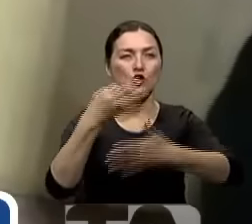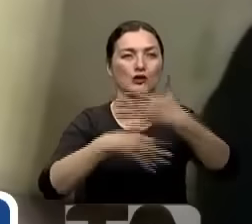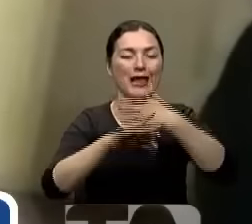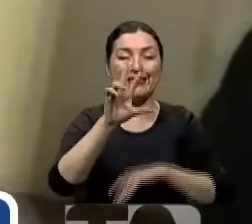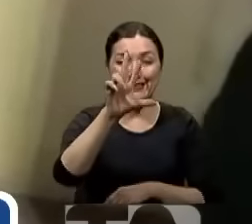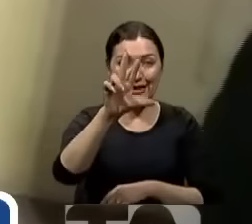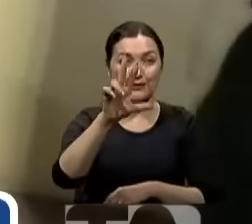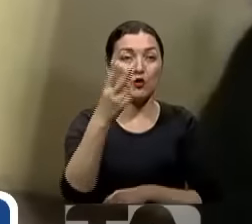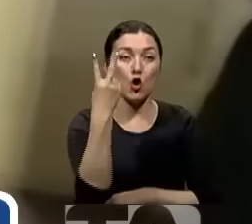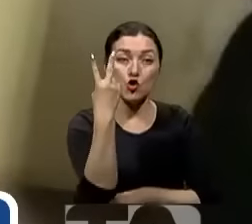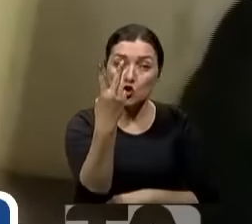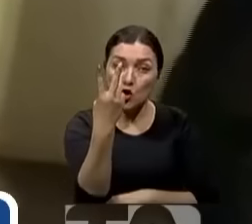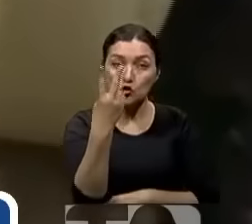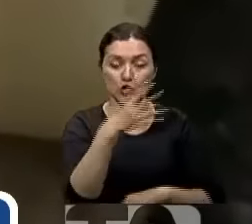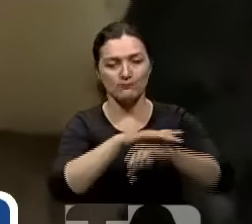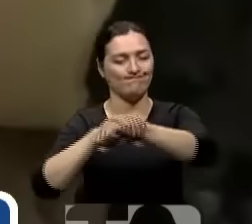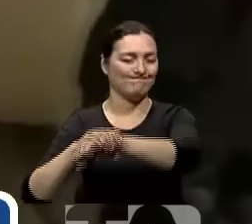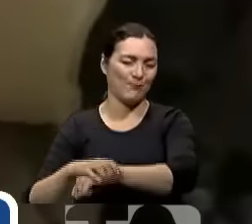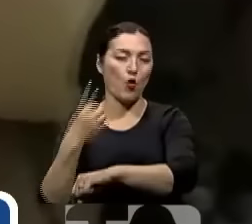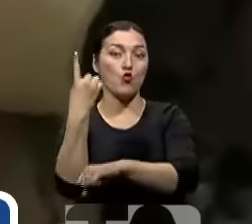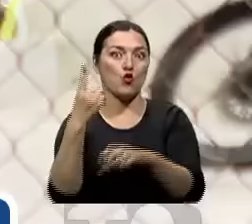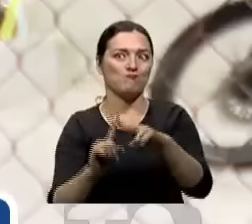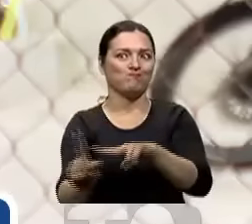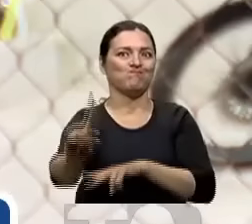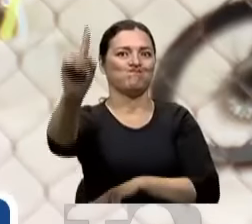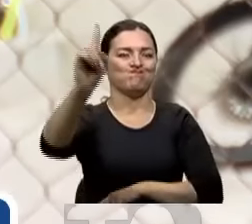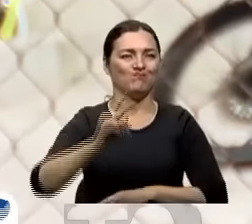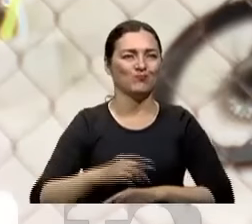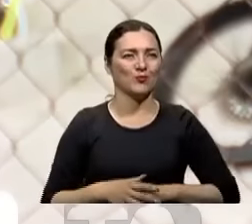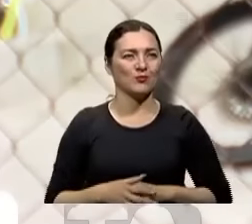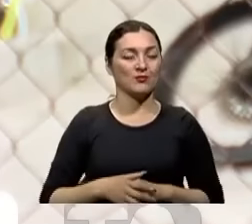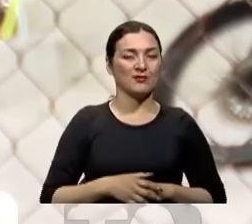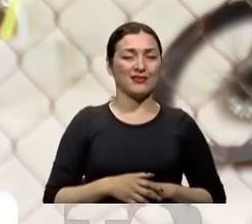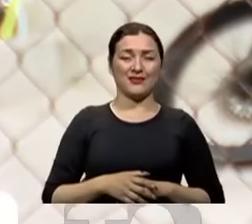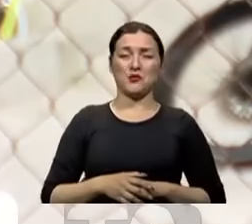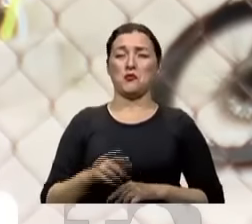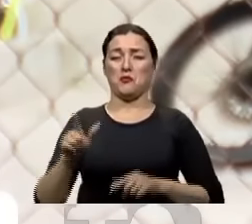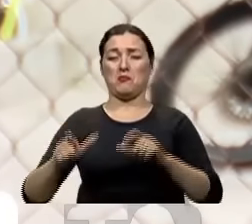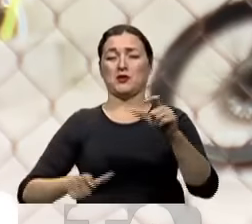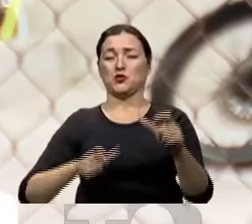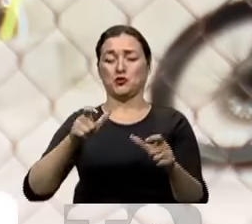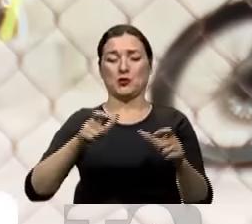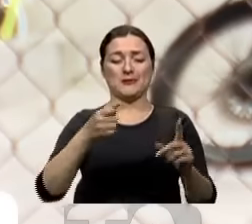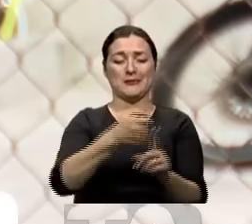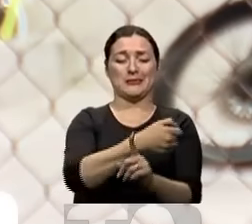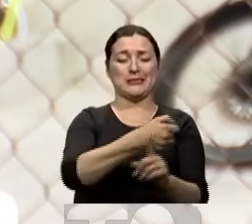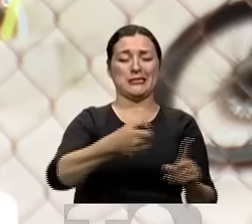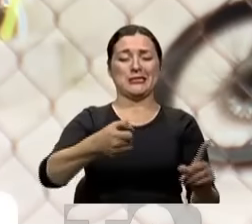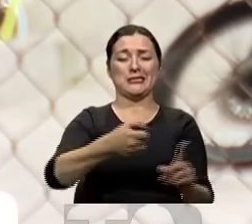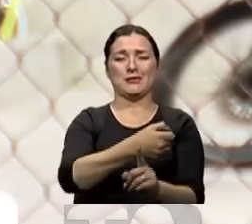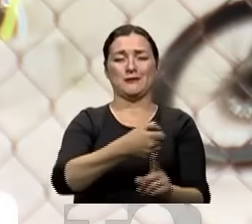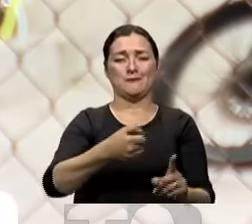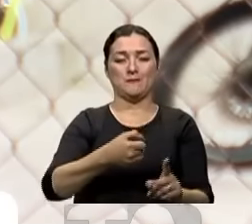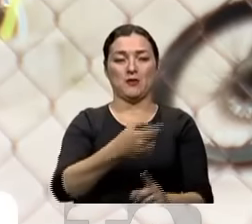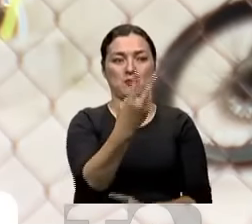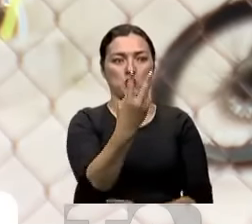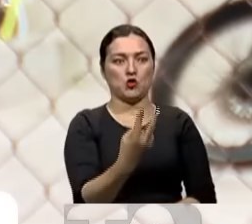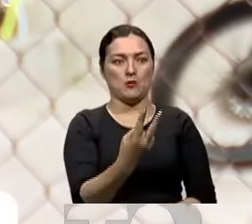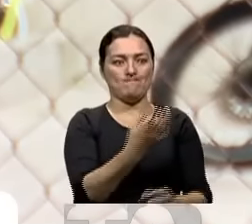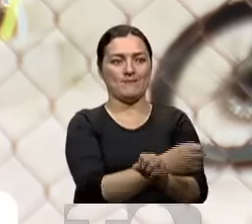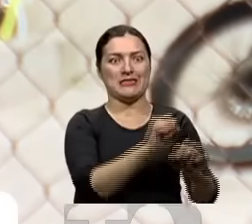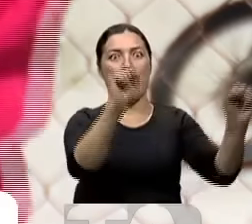asaltantes, quienes fueron llevados a la unidad de flagrancia. Lo estaban linchando a los ciudadanos para precautelar la vida de los mismos, en